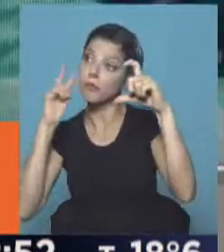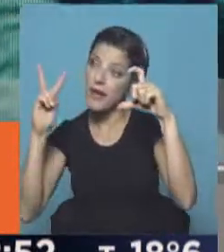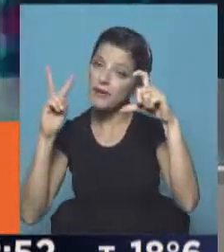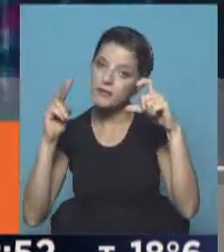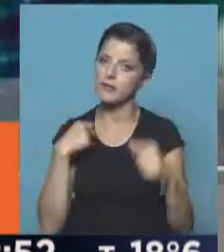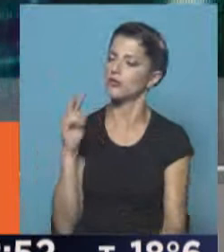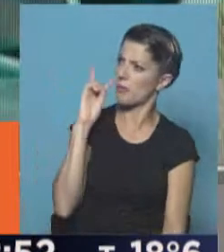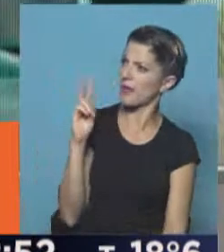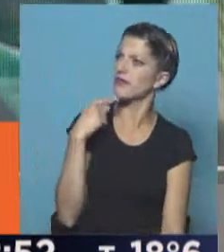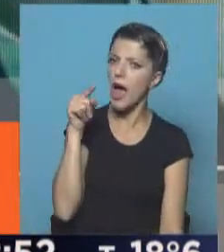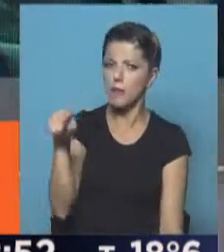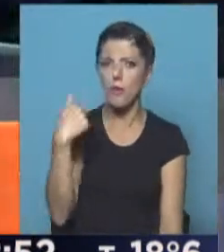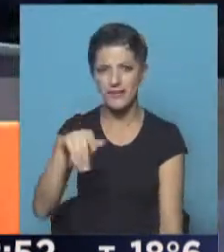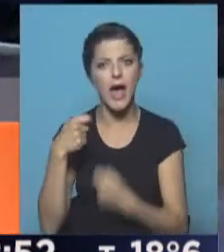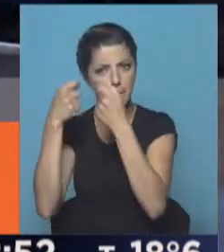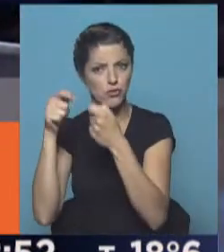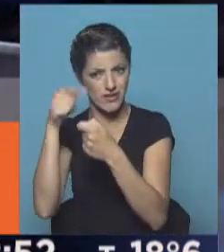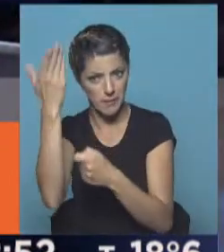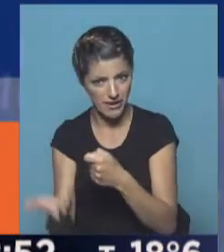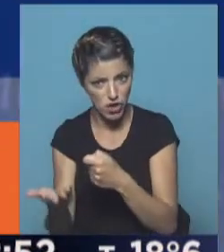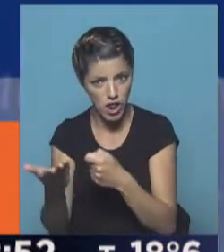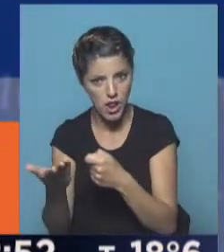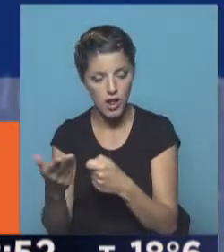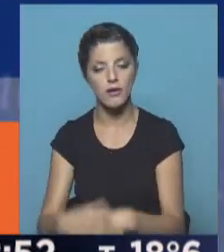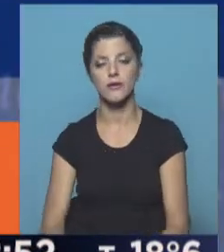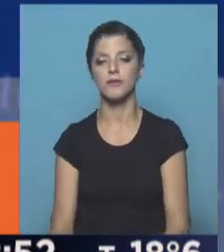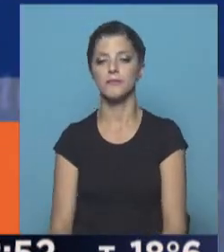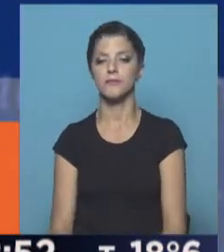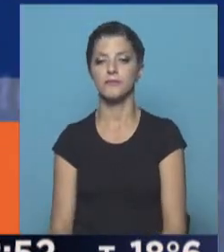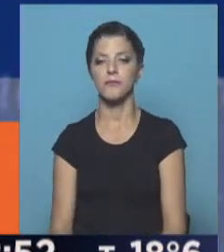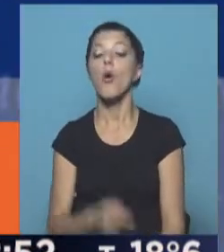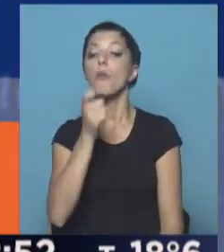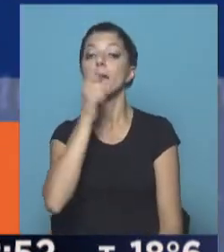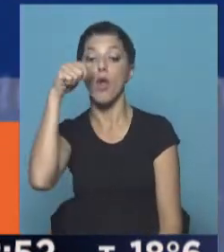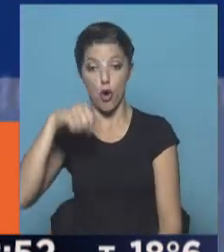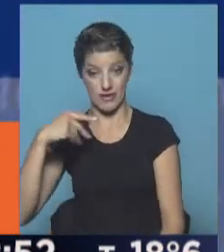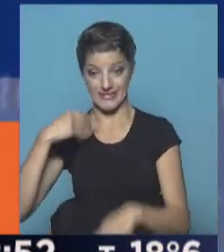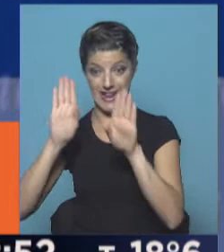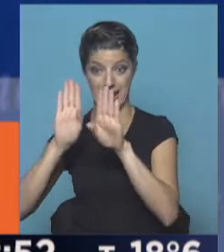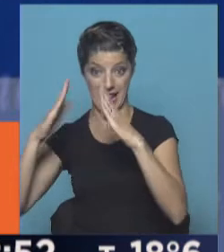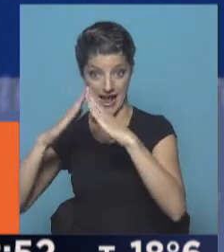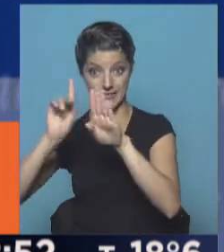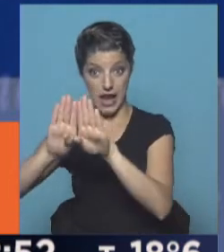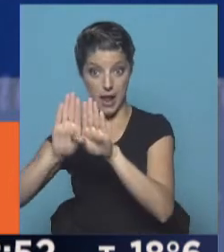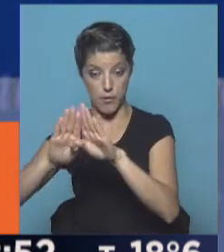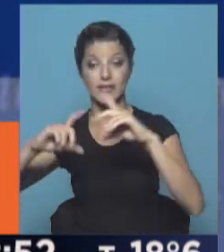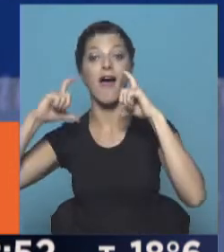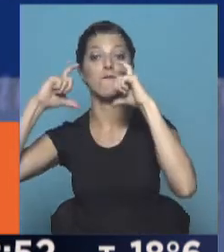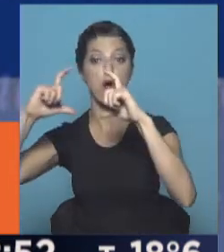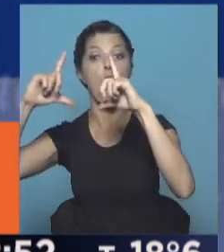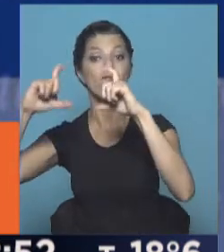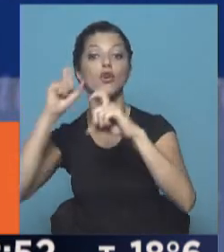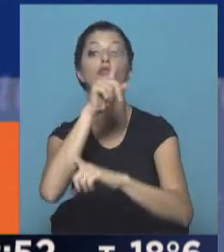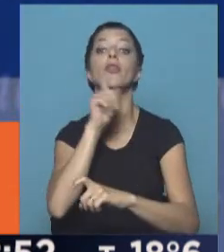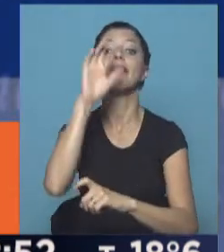ah, vas a votar por tal o por cual. Hoy, poner la foto de Trump en la puerta de la casa del presidente del Partido